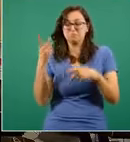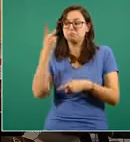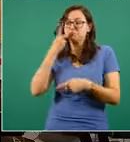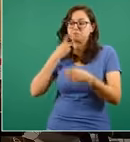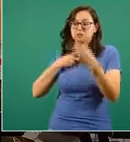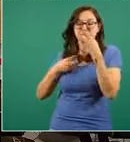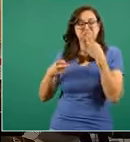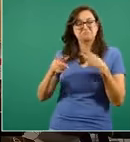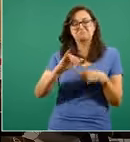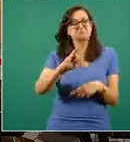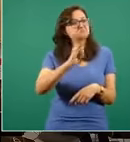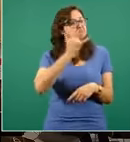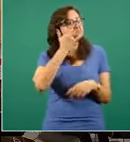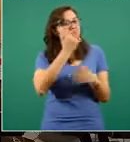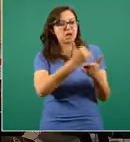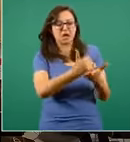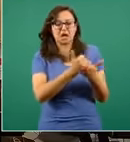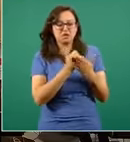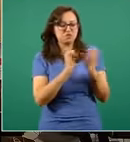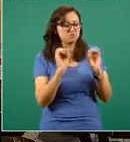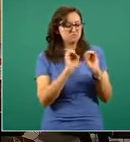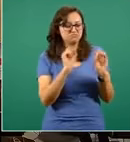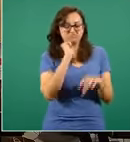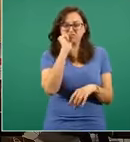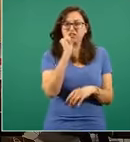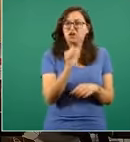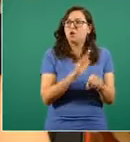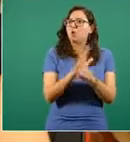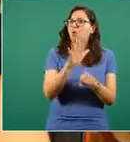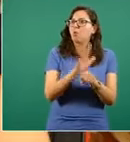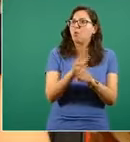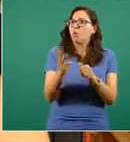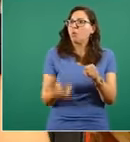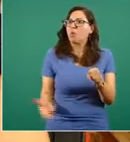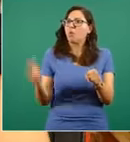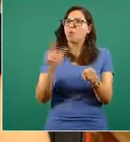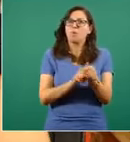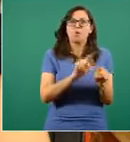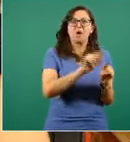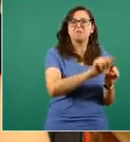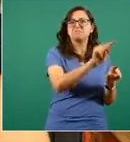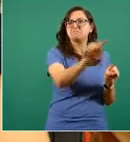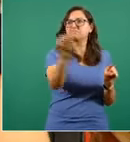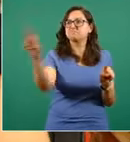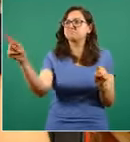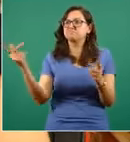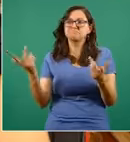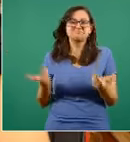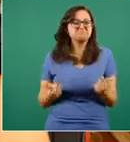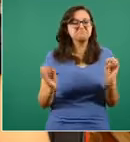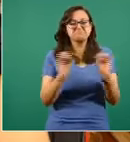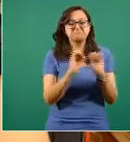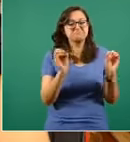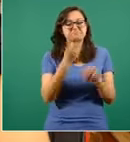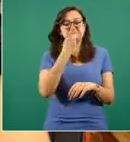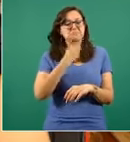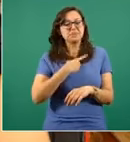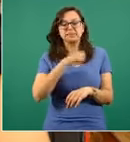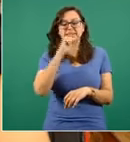orientación adecuada en cuanto a qué hospitales pueden acudir en caso de presentar, y tampoco